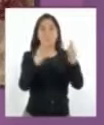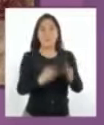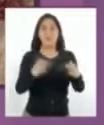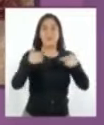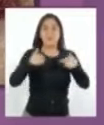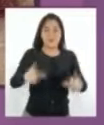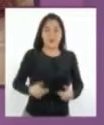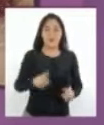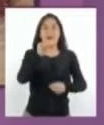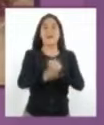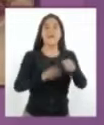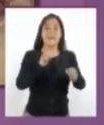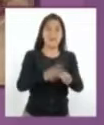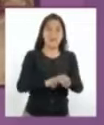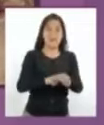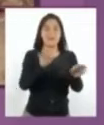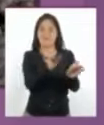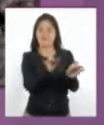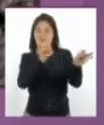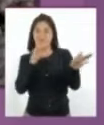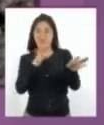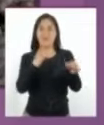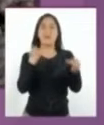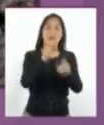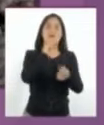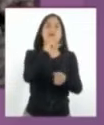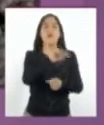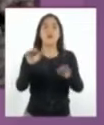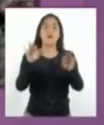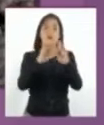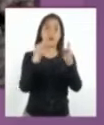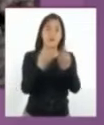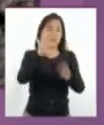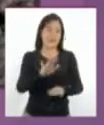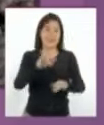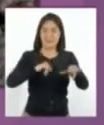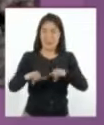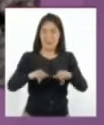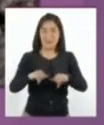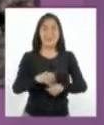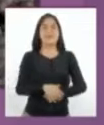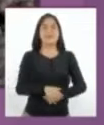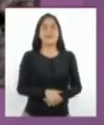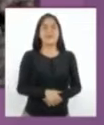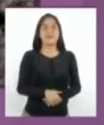humanas, animales, flechas y otras formas parecidas a mapas estelares.